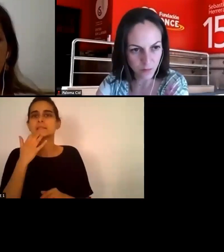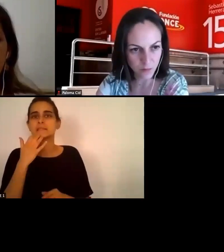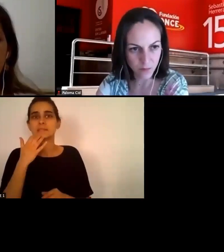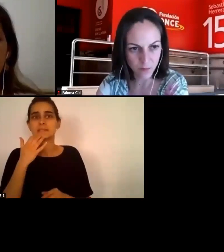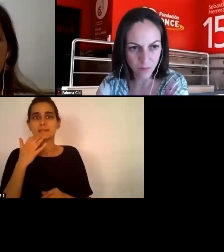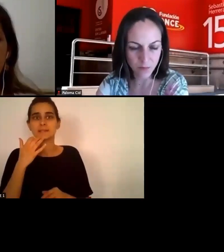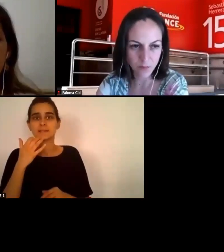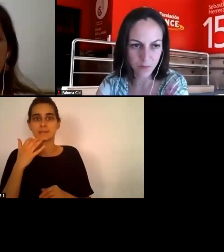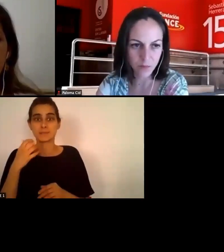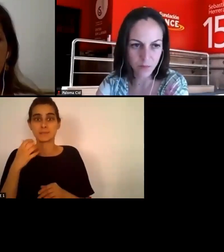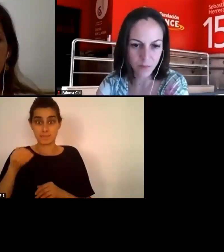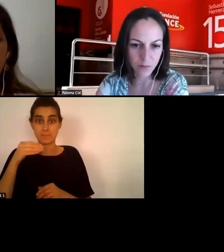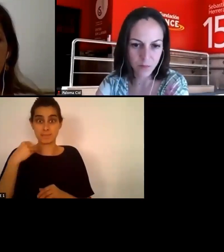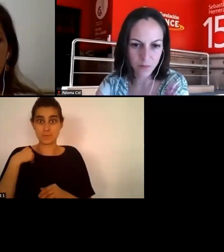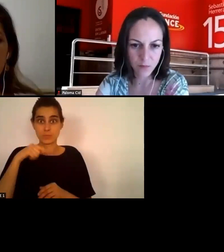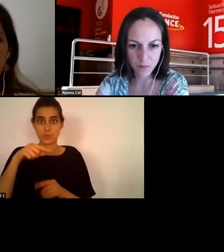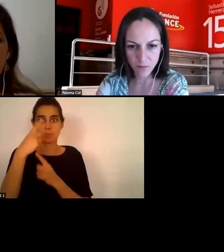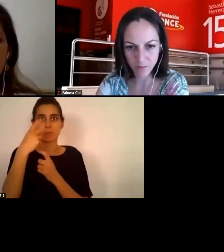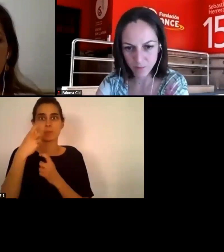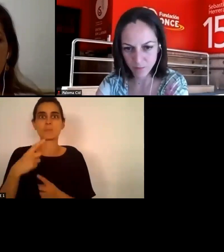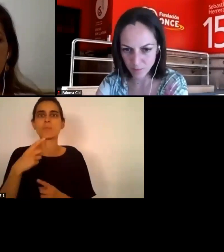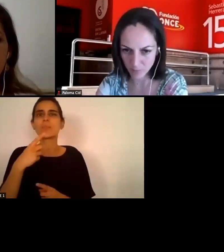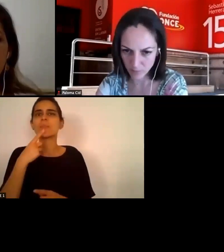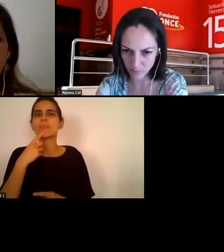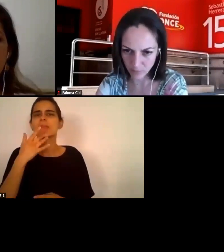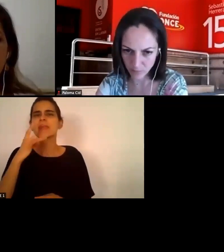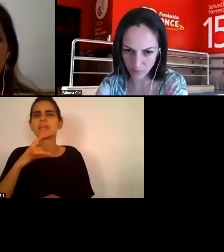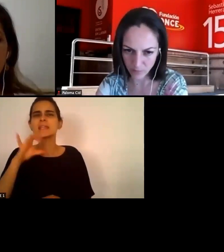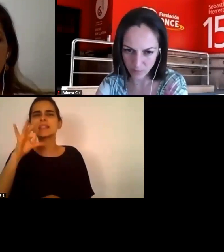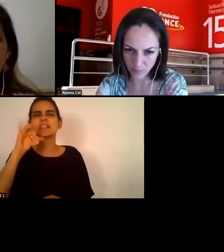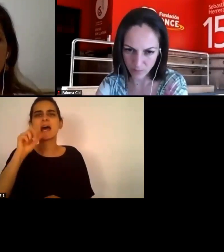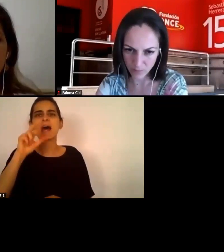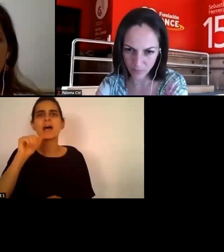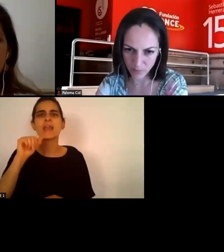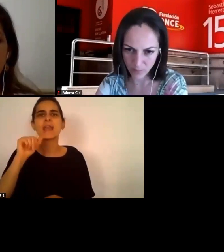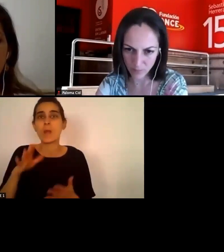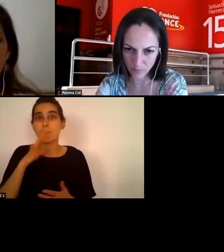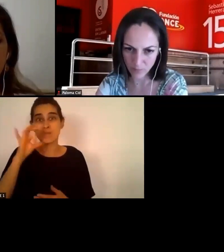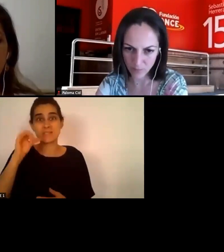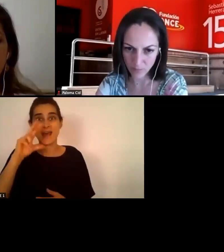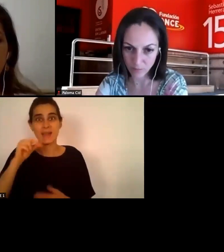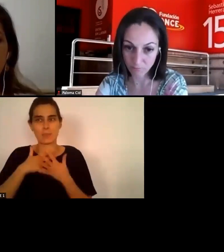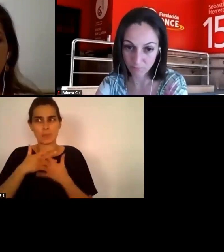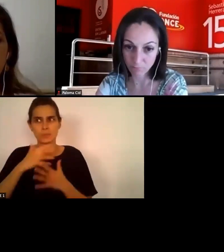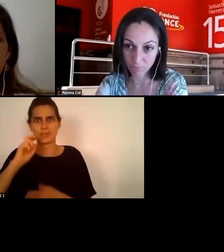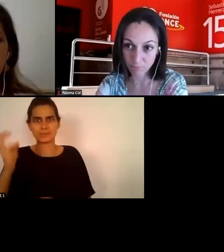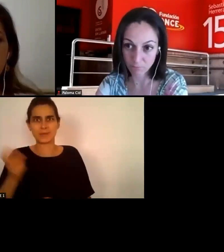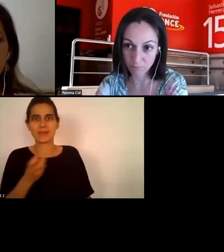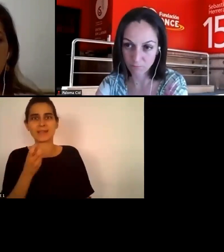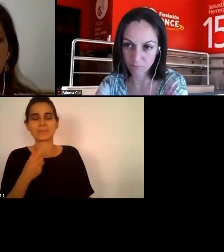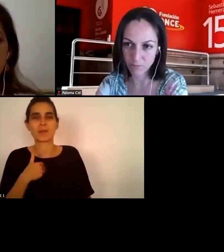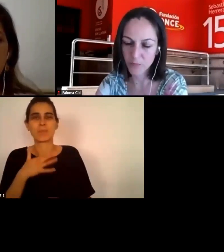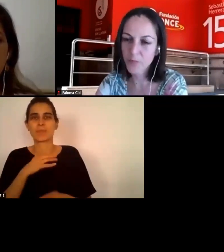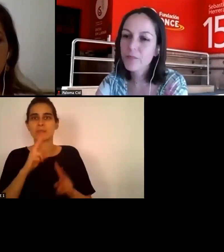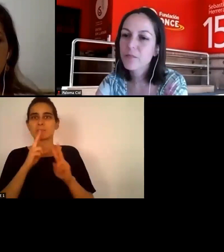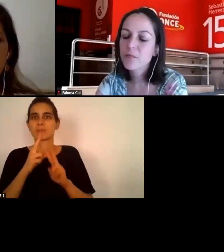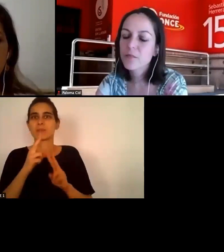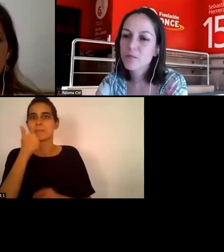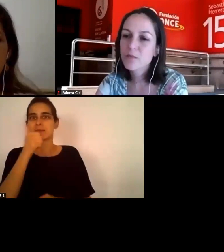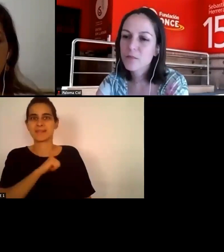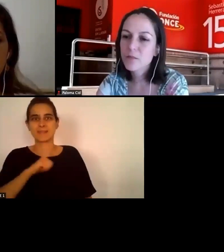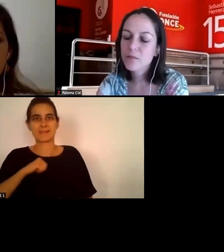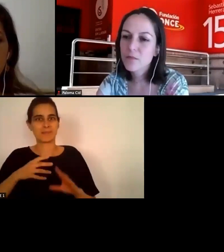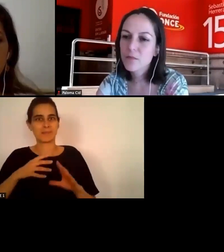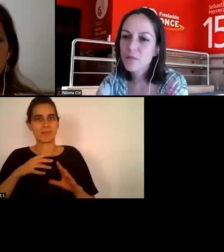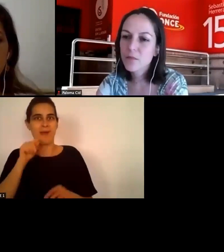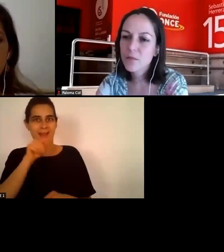preguntas y respuestas quién eres, quién Sara eres, porque hay varias Saras voluntarias, para responderte esto de forma más individual, porque